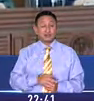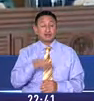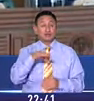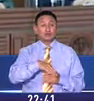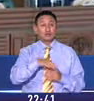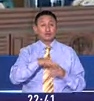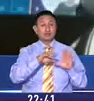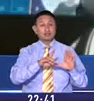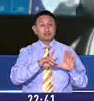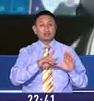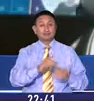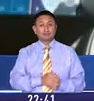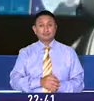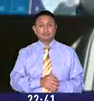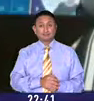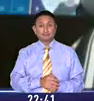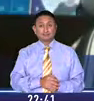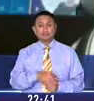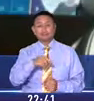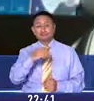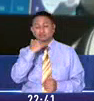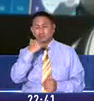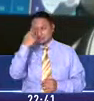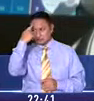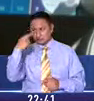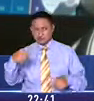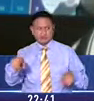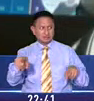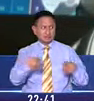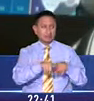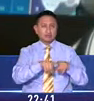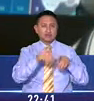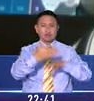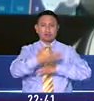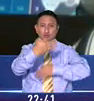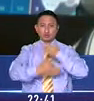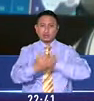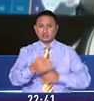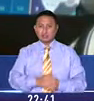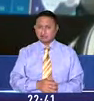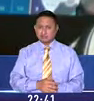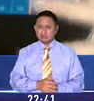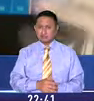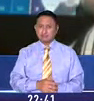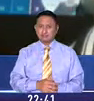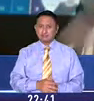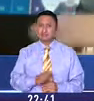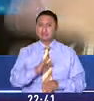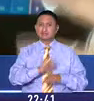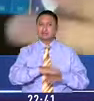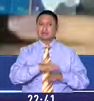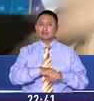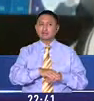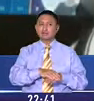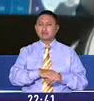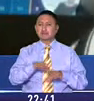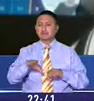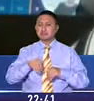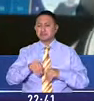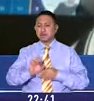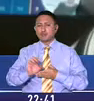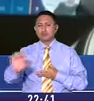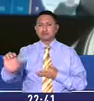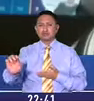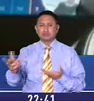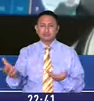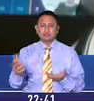que necesitaba. Dado que no se llegó a un consenso por parte de los jueces de la Corte Constitucional en razón de aprobar o de negar el